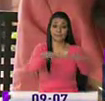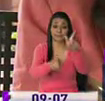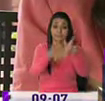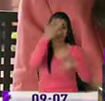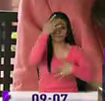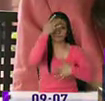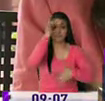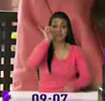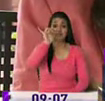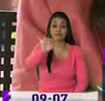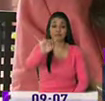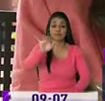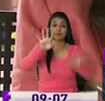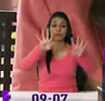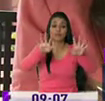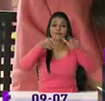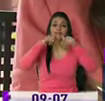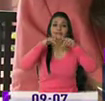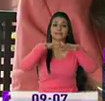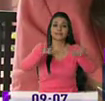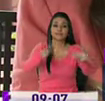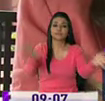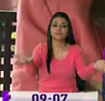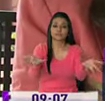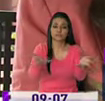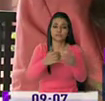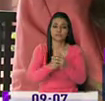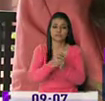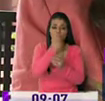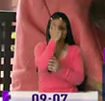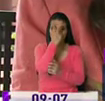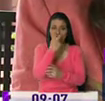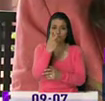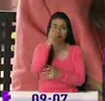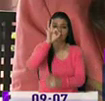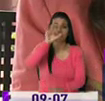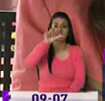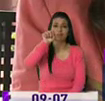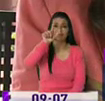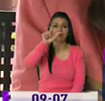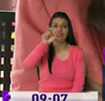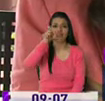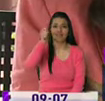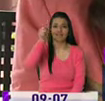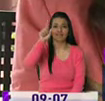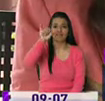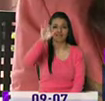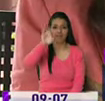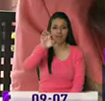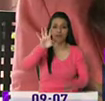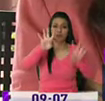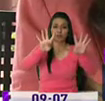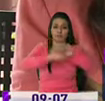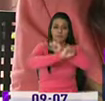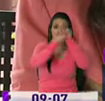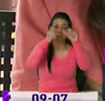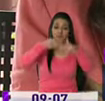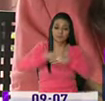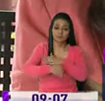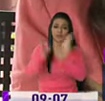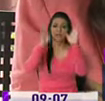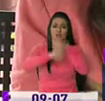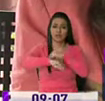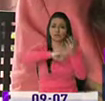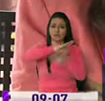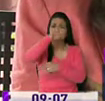sábado 9 de septiembre en el Hotel Filadelfia a las 9 de la mañana. Es gratuita, todos pueden venir,